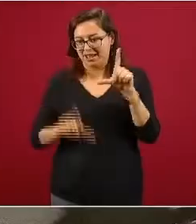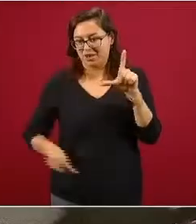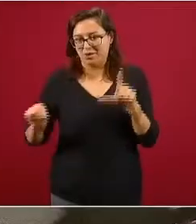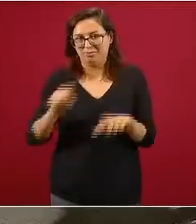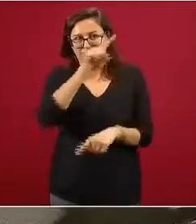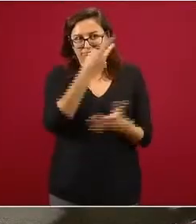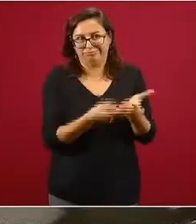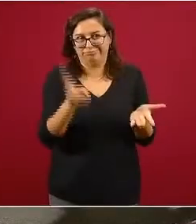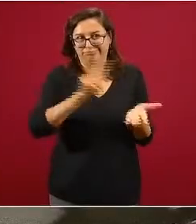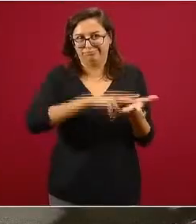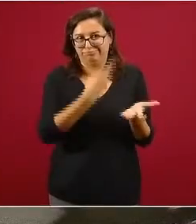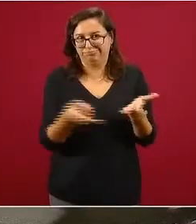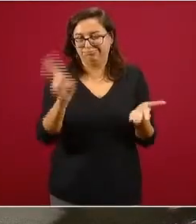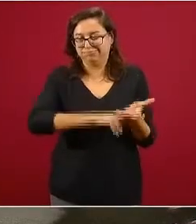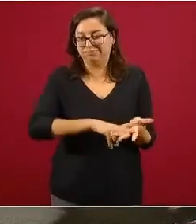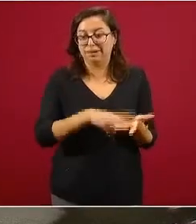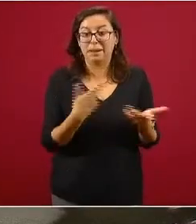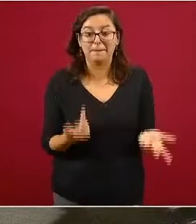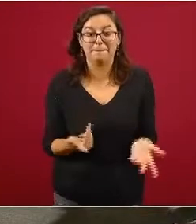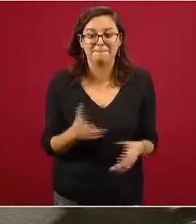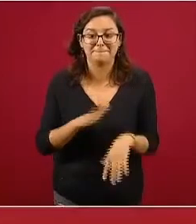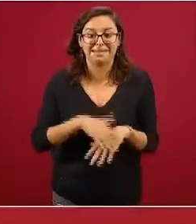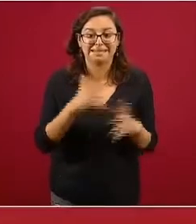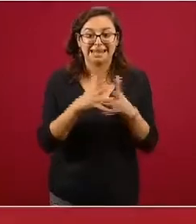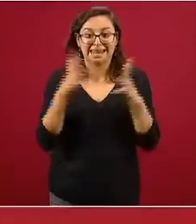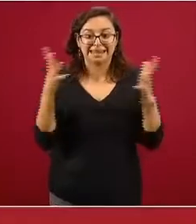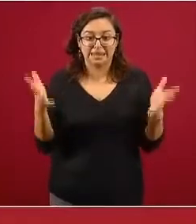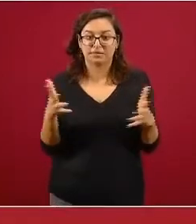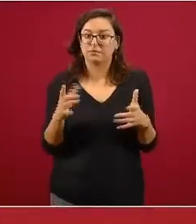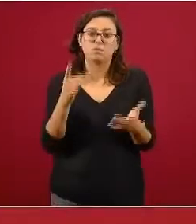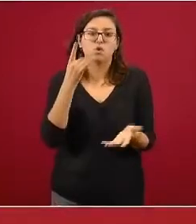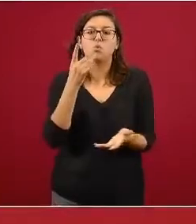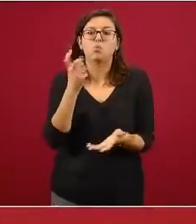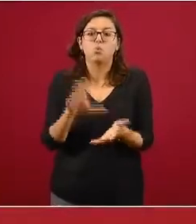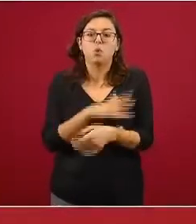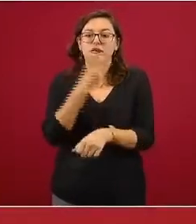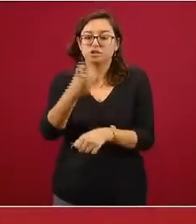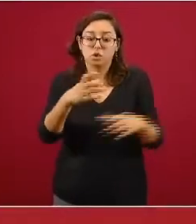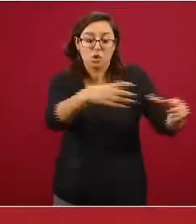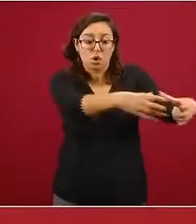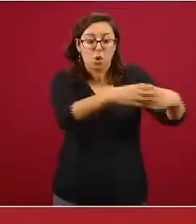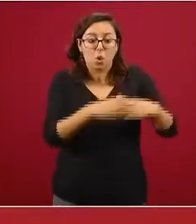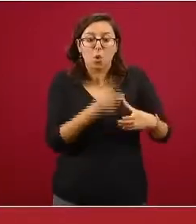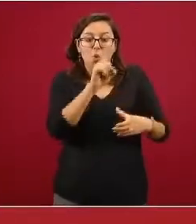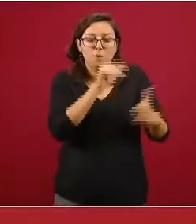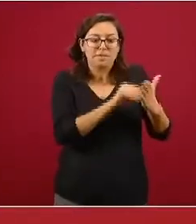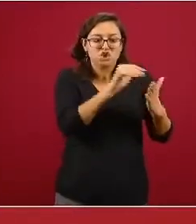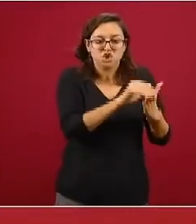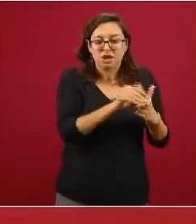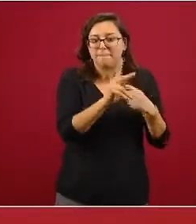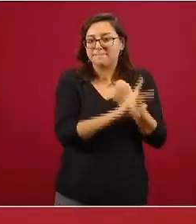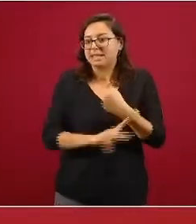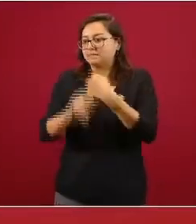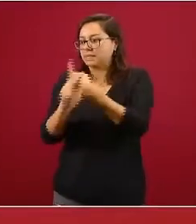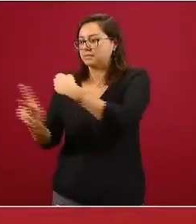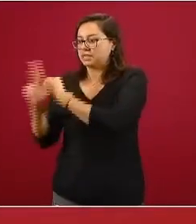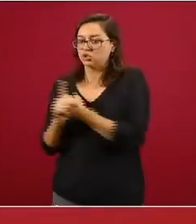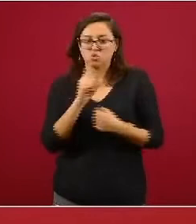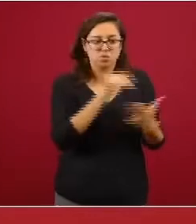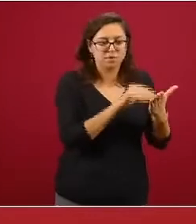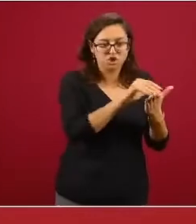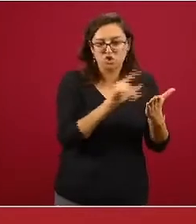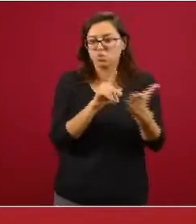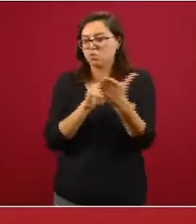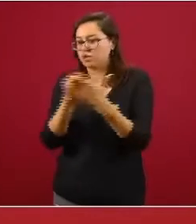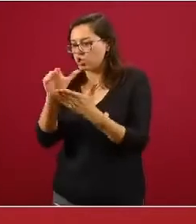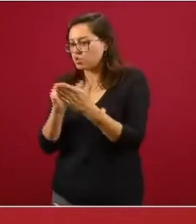No se podría comparar justamente si no se incorporara por millón de habitantes. Pero vean esta velocidad. Tomemos a Canadá, como decía el doctor